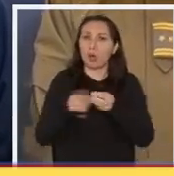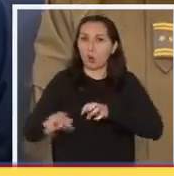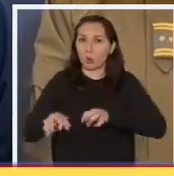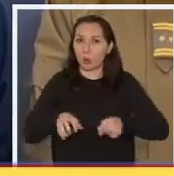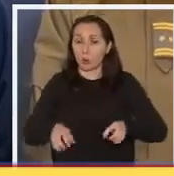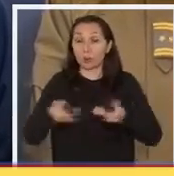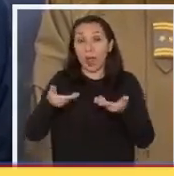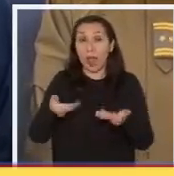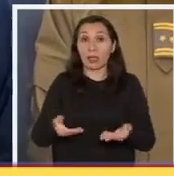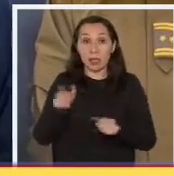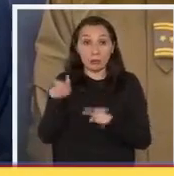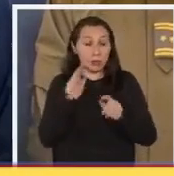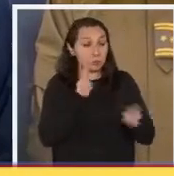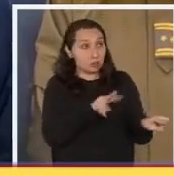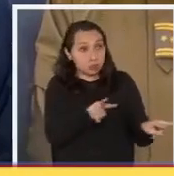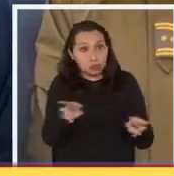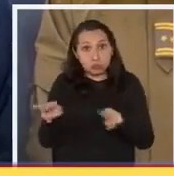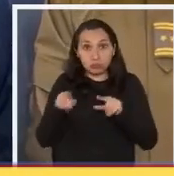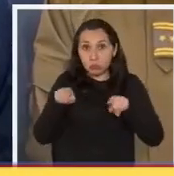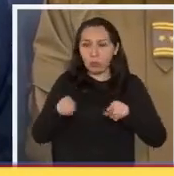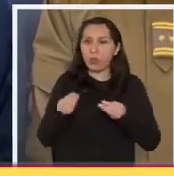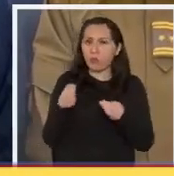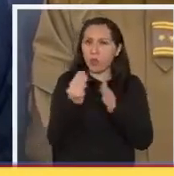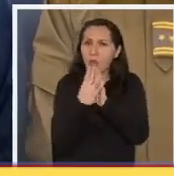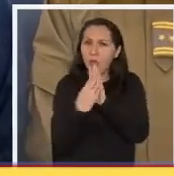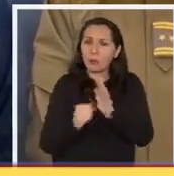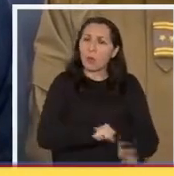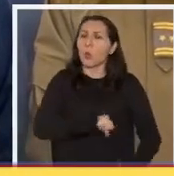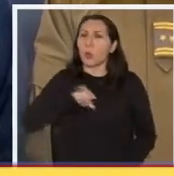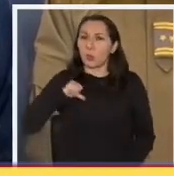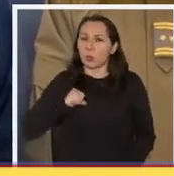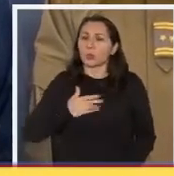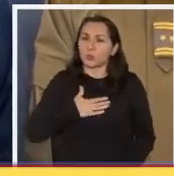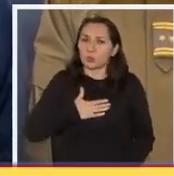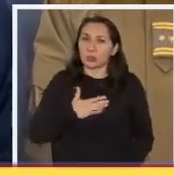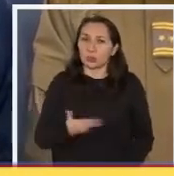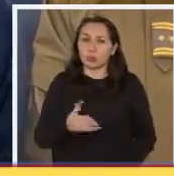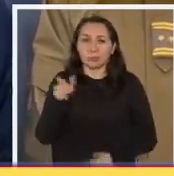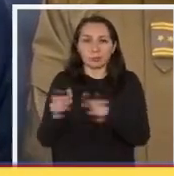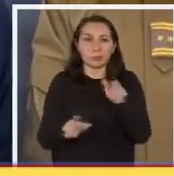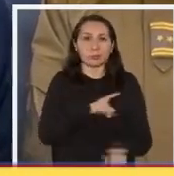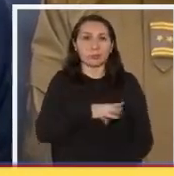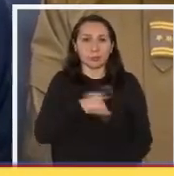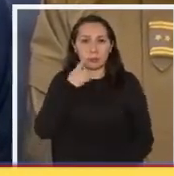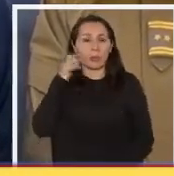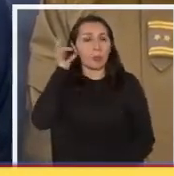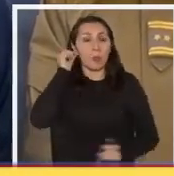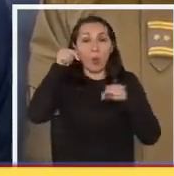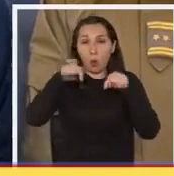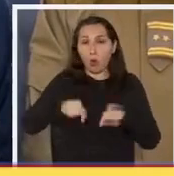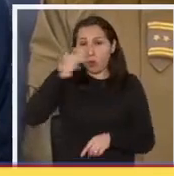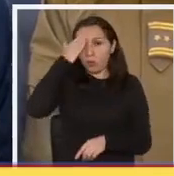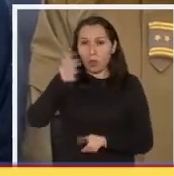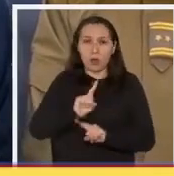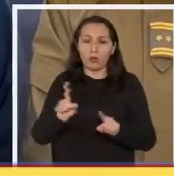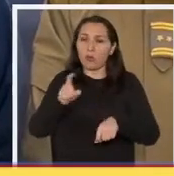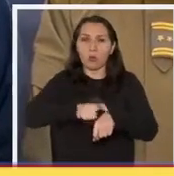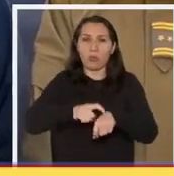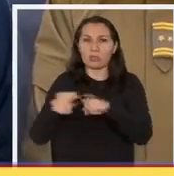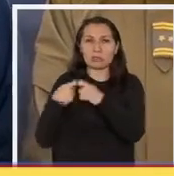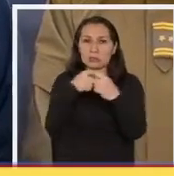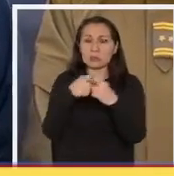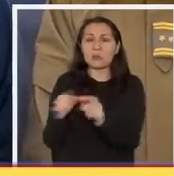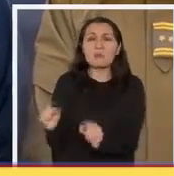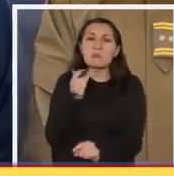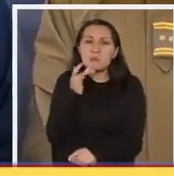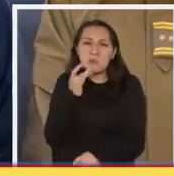acá, en esta gente, tenemos ejemplos que nos enorgullecen. Chilenas y chilenos, hoy día no es momento de pelea